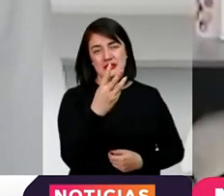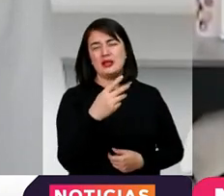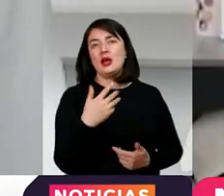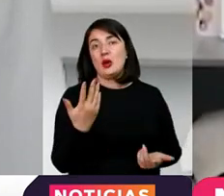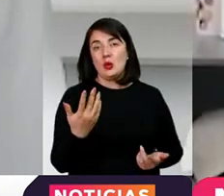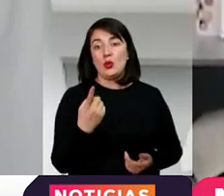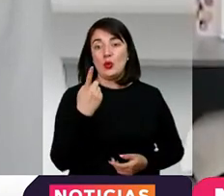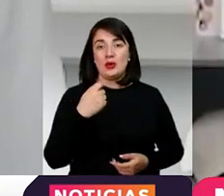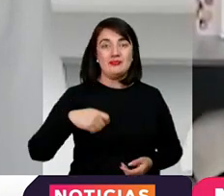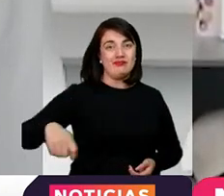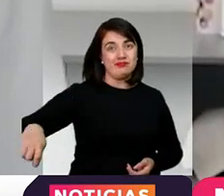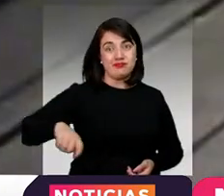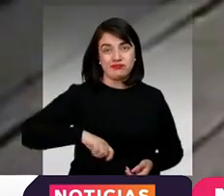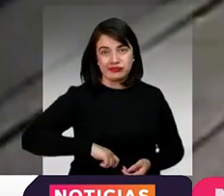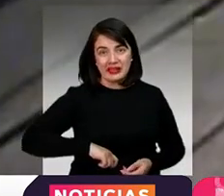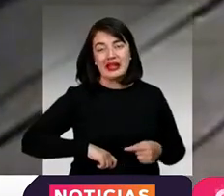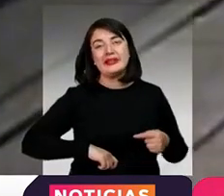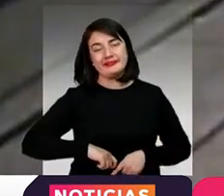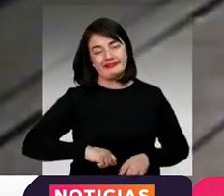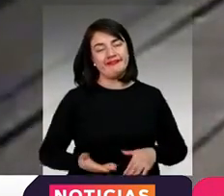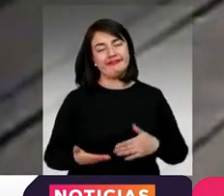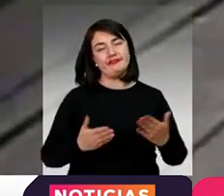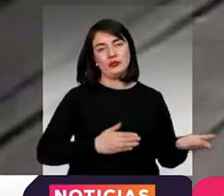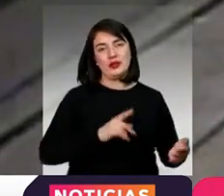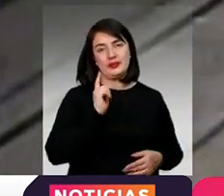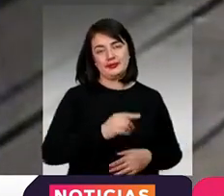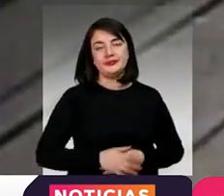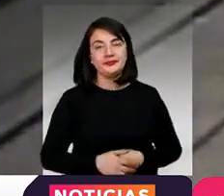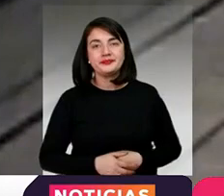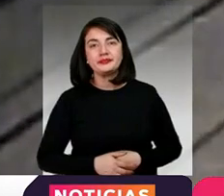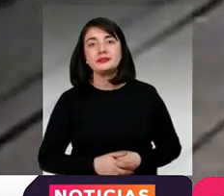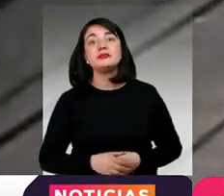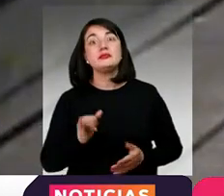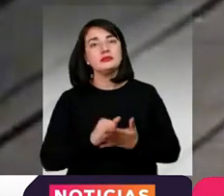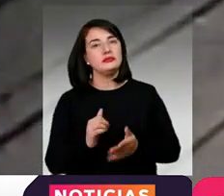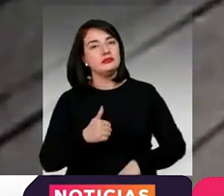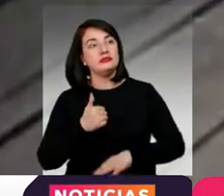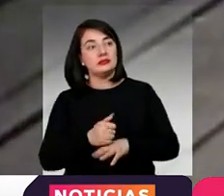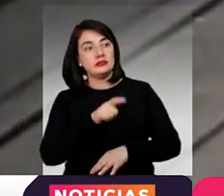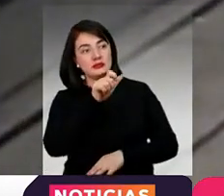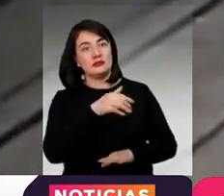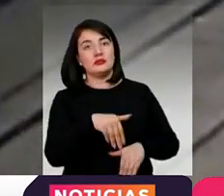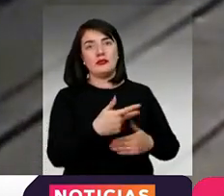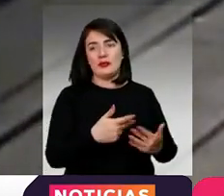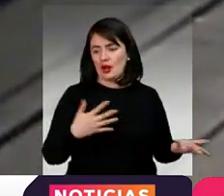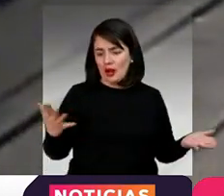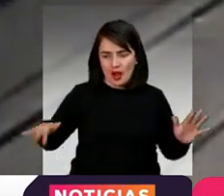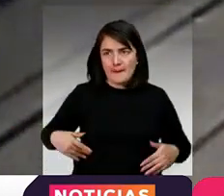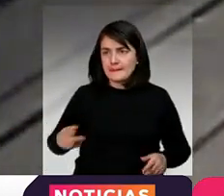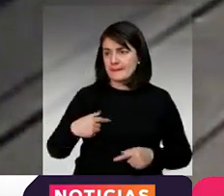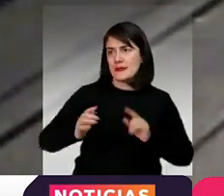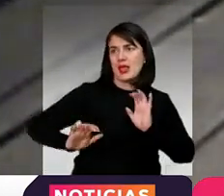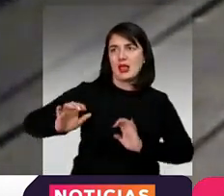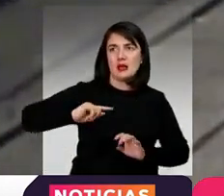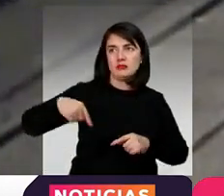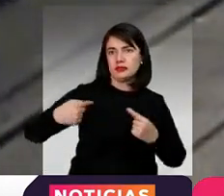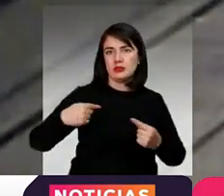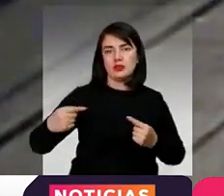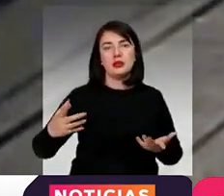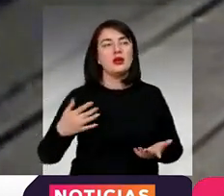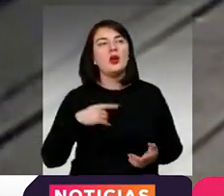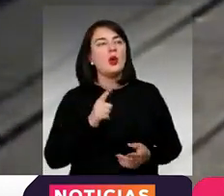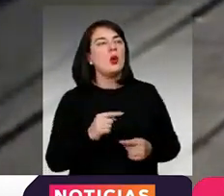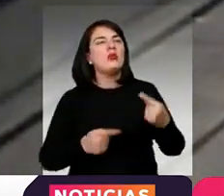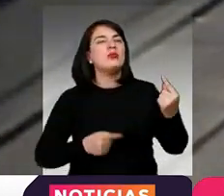fue la que le causó la muerte. Las autoridades aseguraron que la persona asesinada estaba desarmada. También que el único motivo del hecho fue la